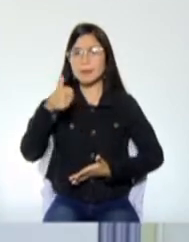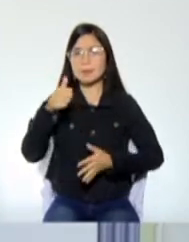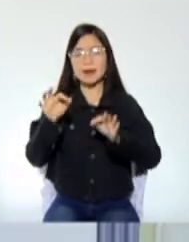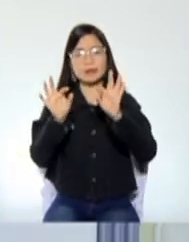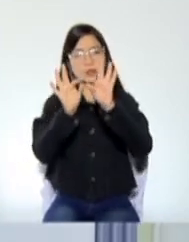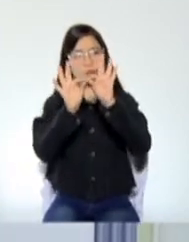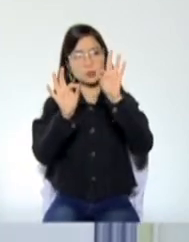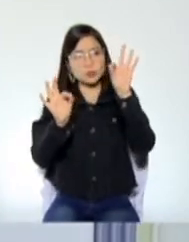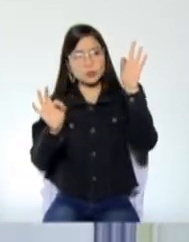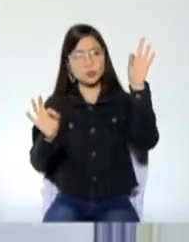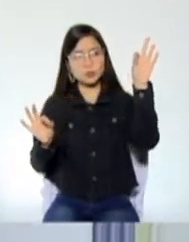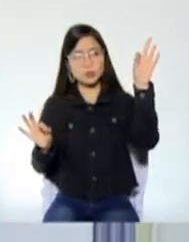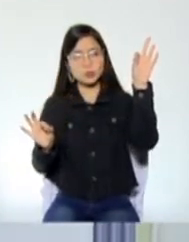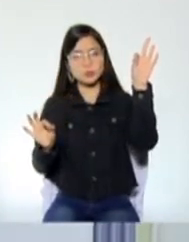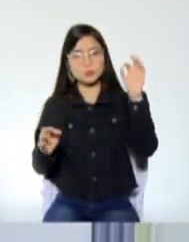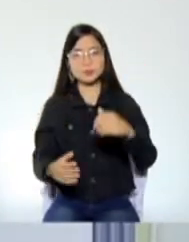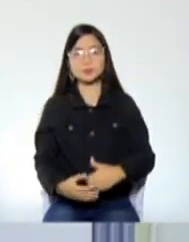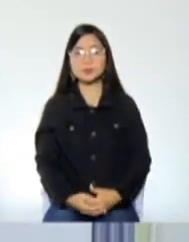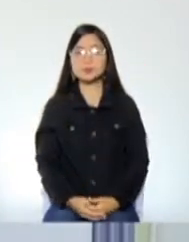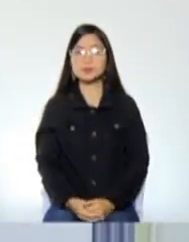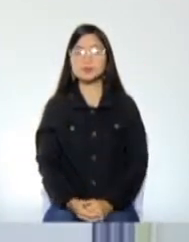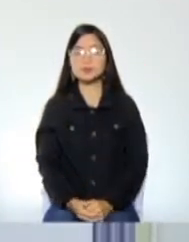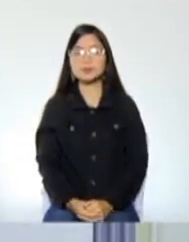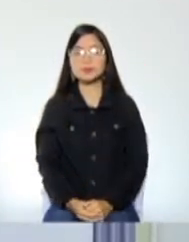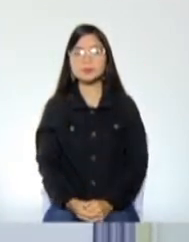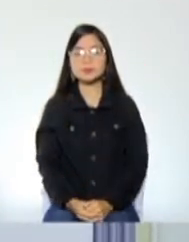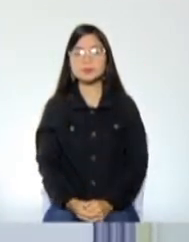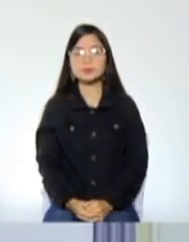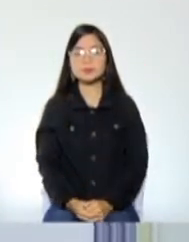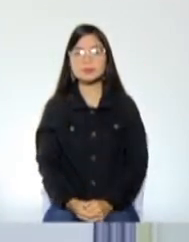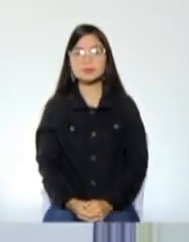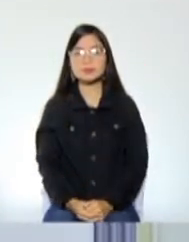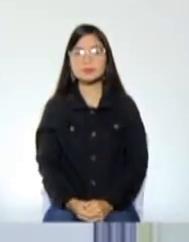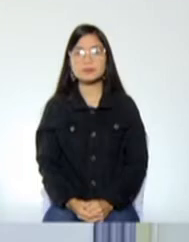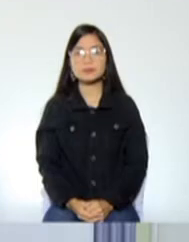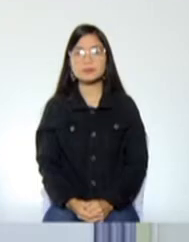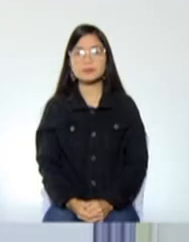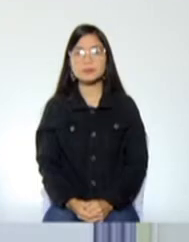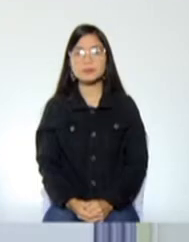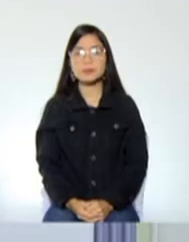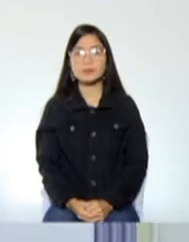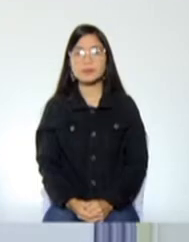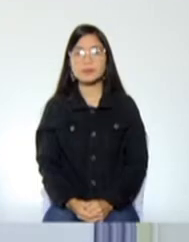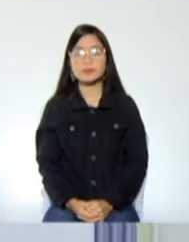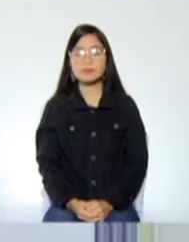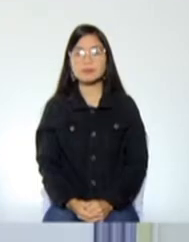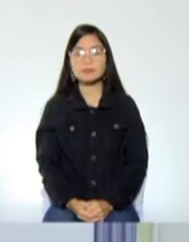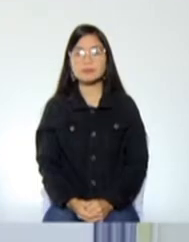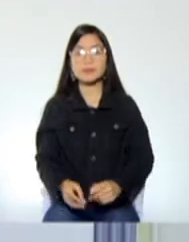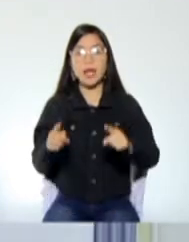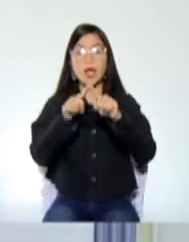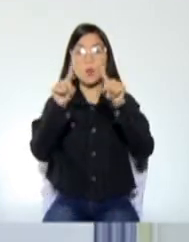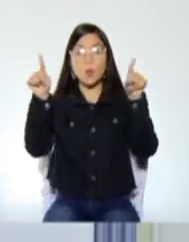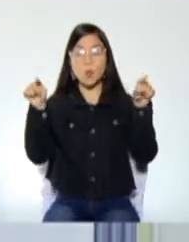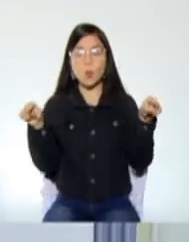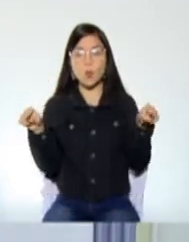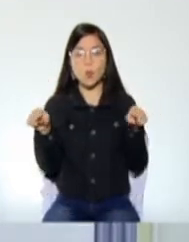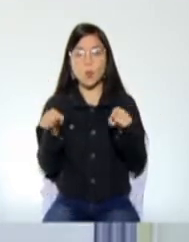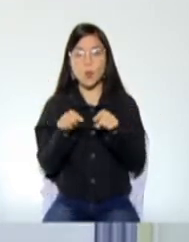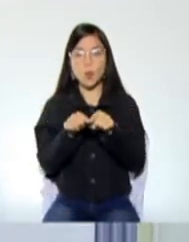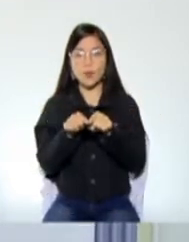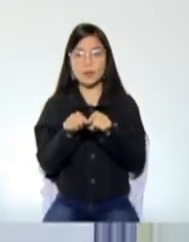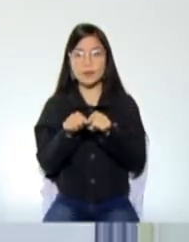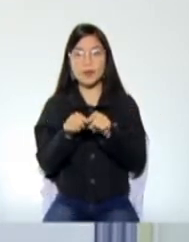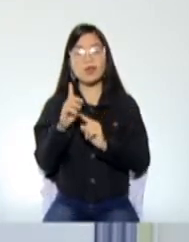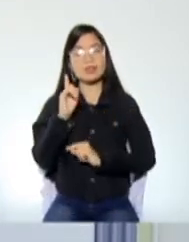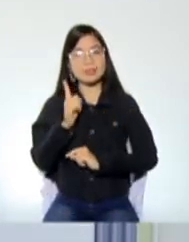resumido en esta expresión algebraica que tenemos aquí, que nos dice que el cuadrado de la hipotenusa debe ser igual a la